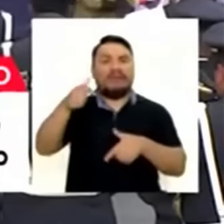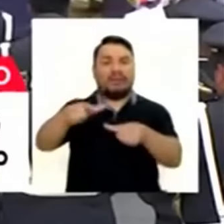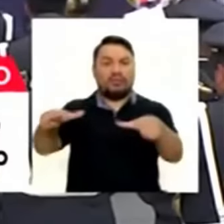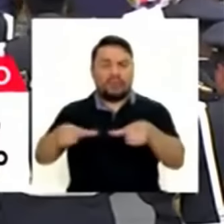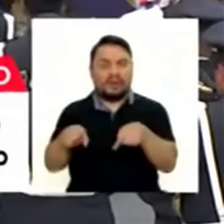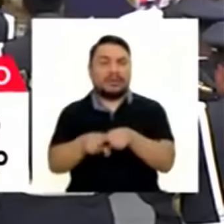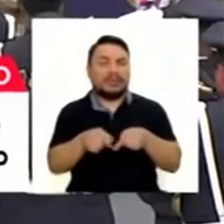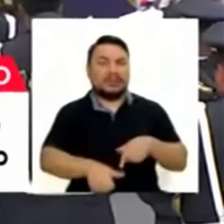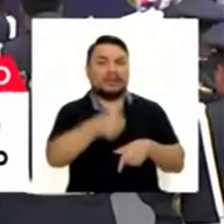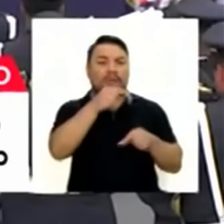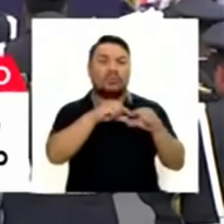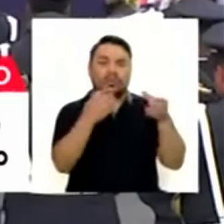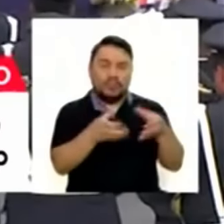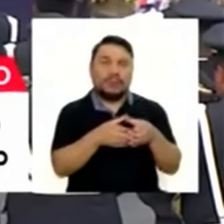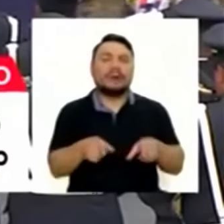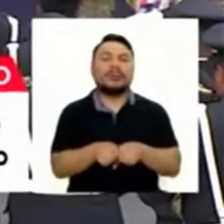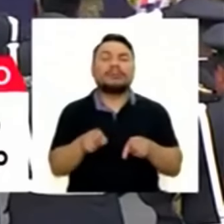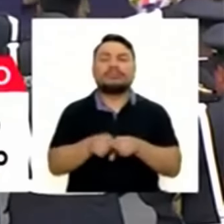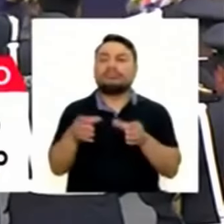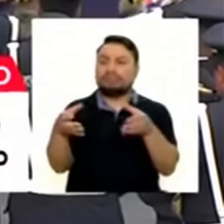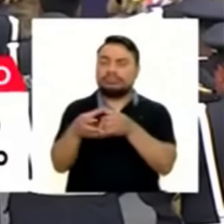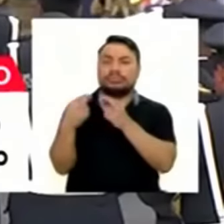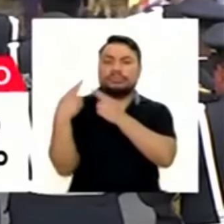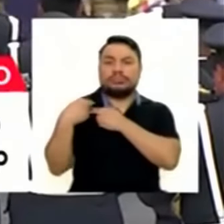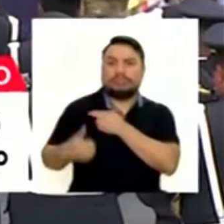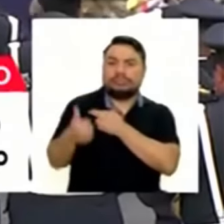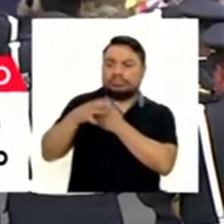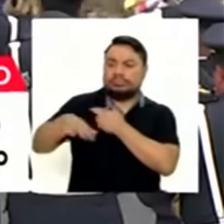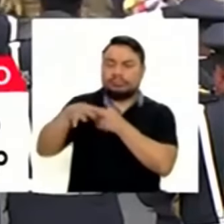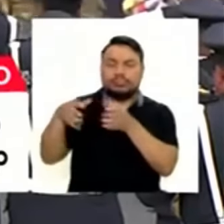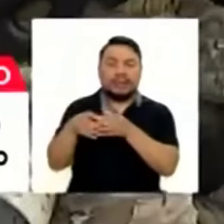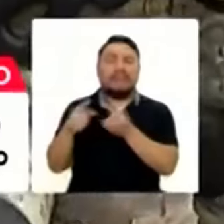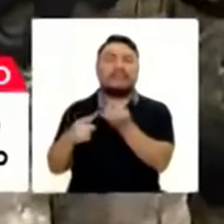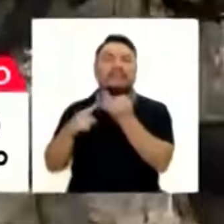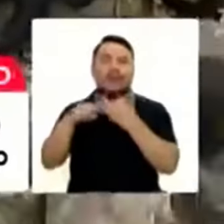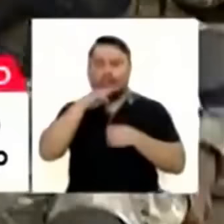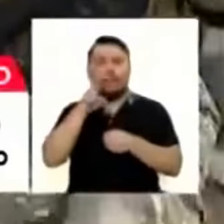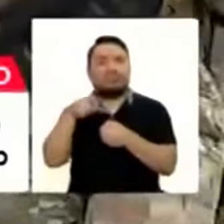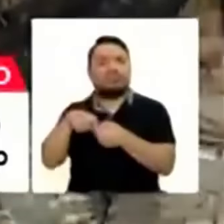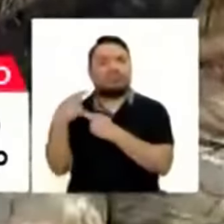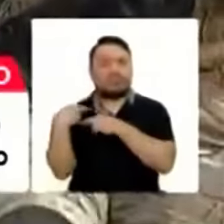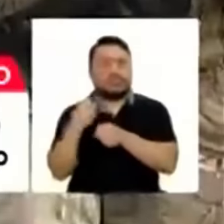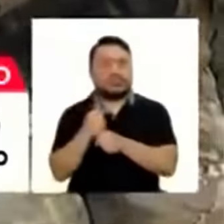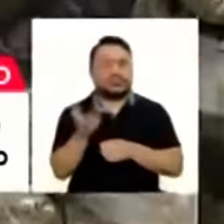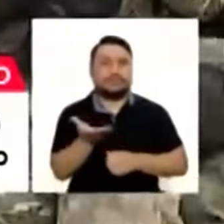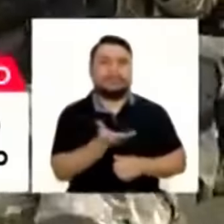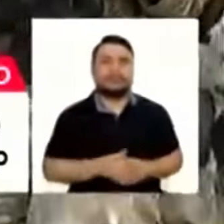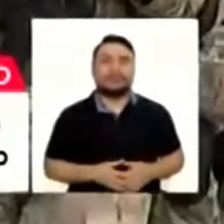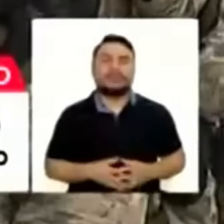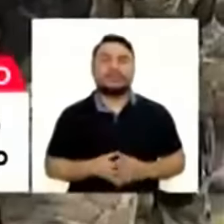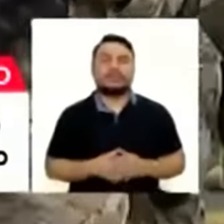de sección, siendo un gran referente del buen desempeño que las caracteriza.